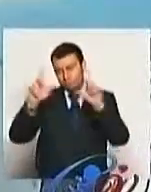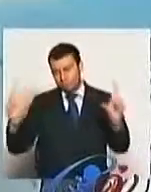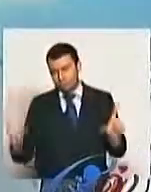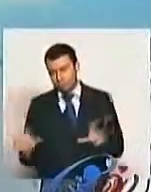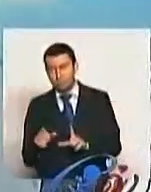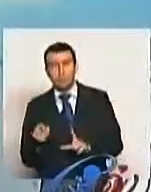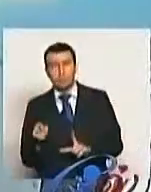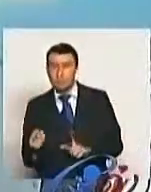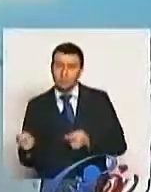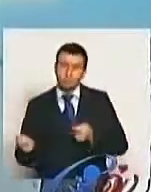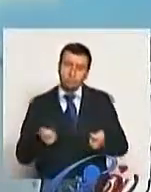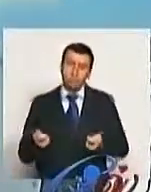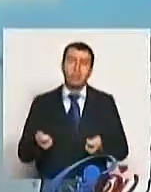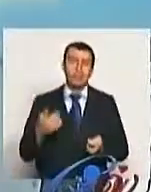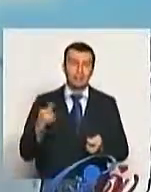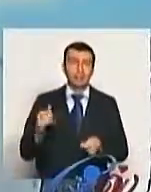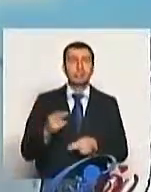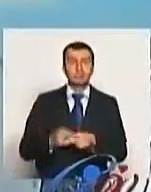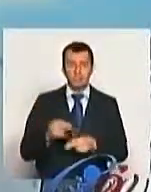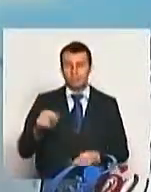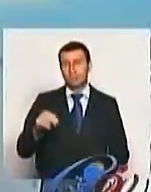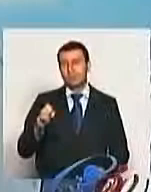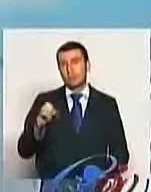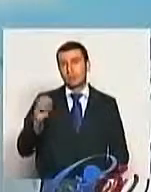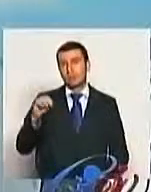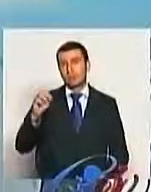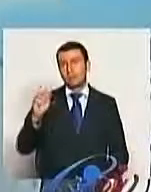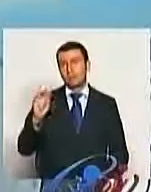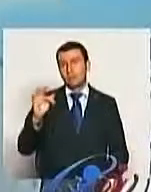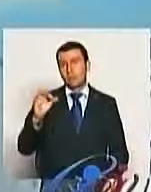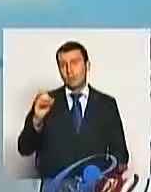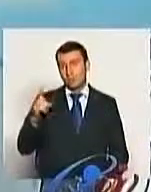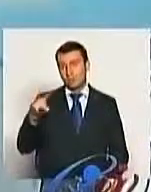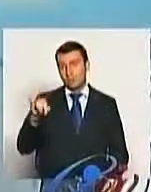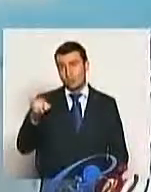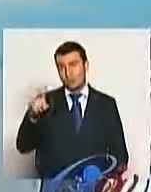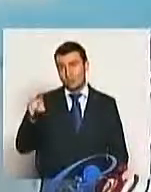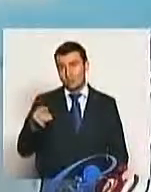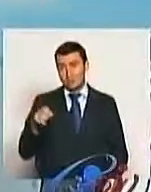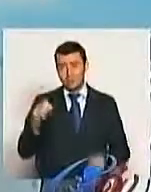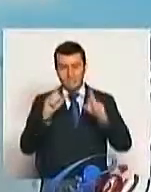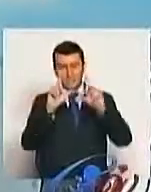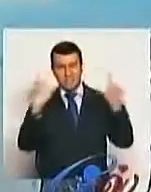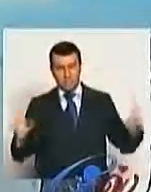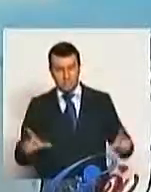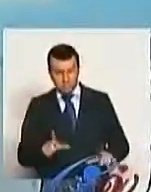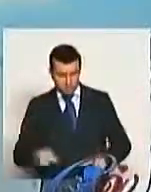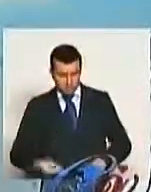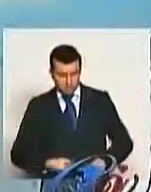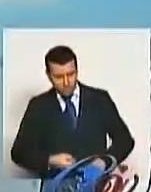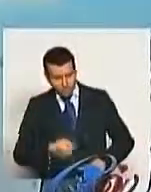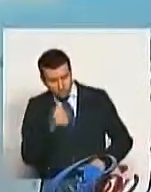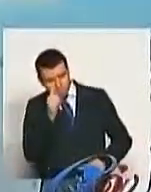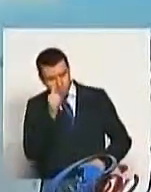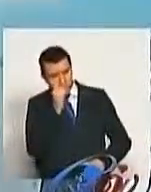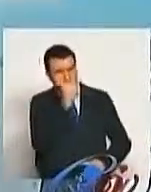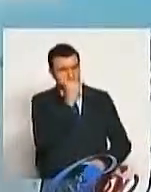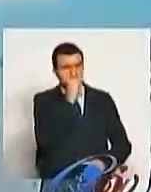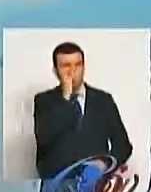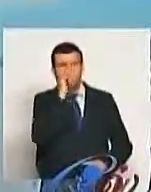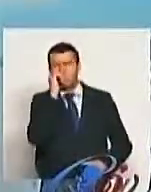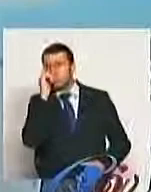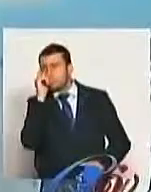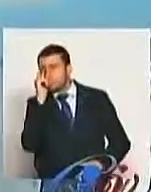y fue confirmado en el momento que hicieron la laparoscopia. La laparoscopia es un examen donde básicamente se mira toda la parte interior de los